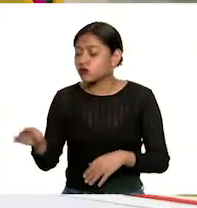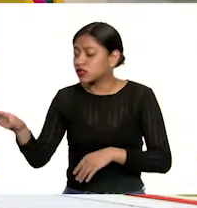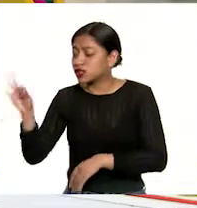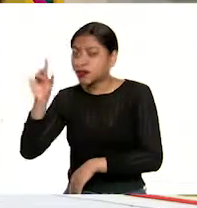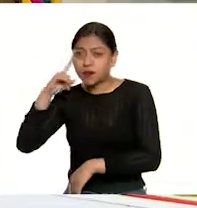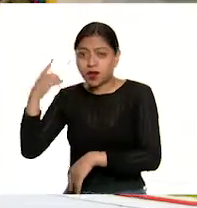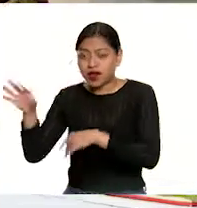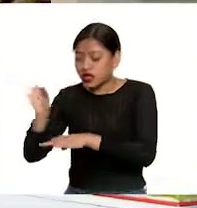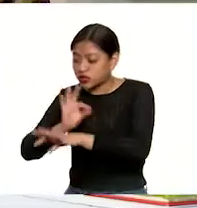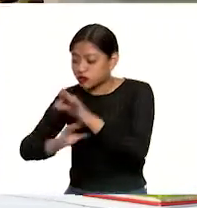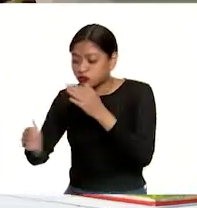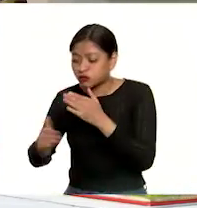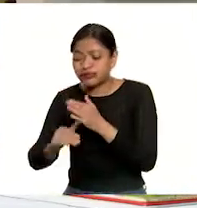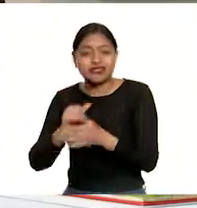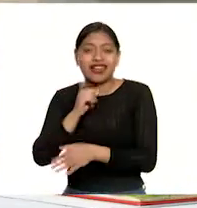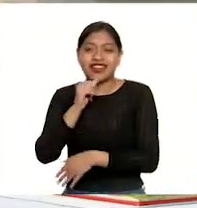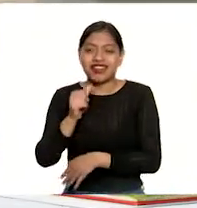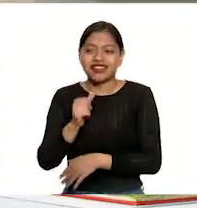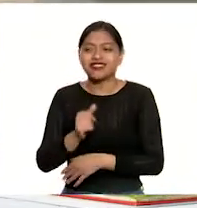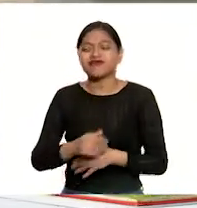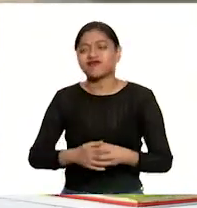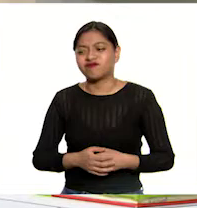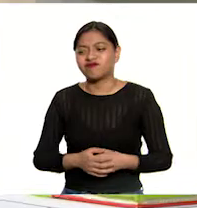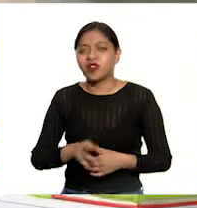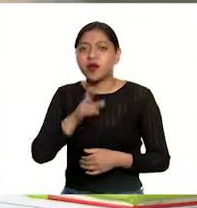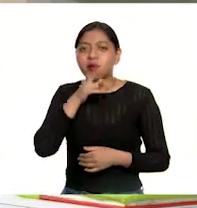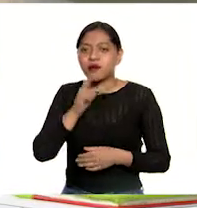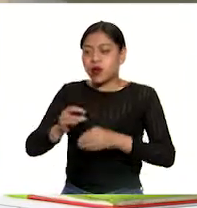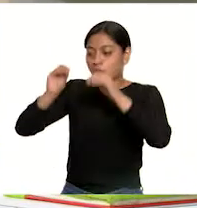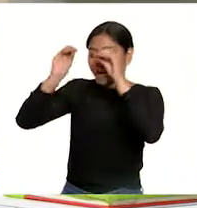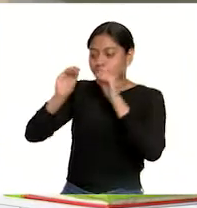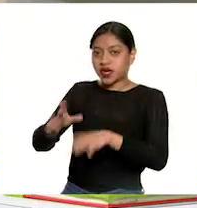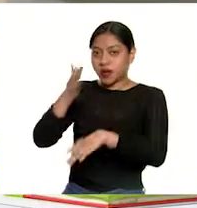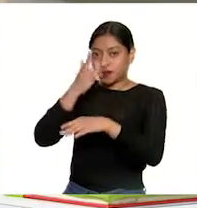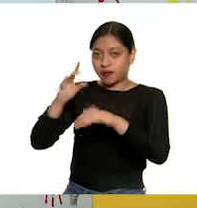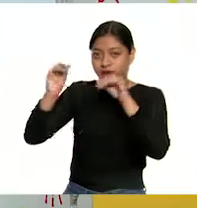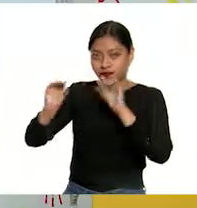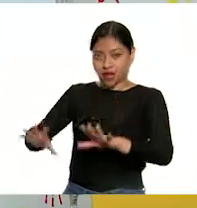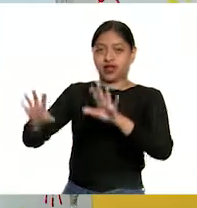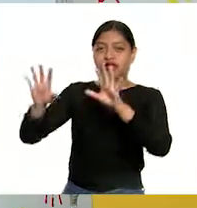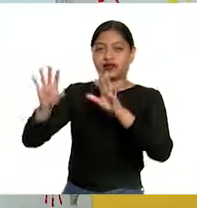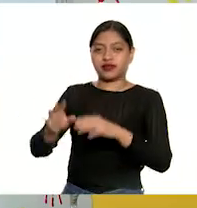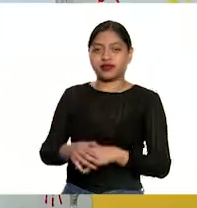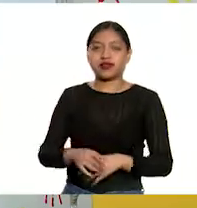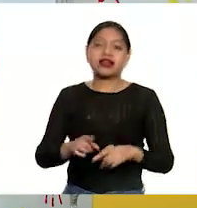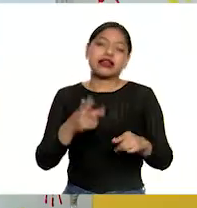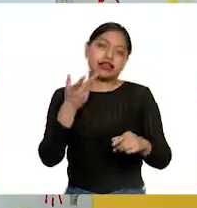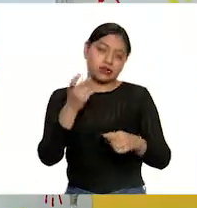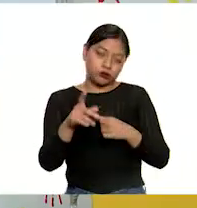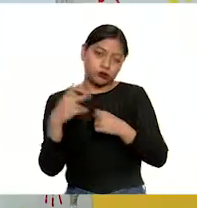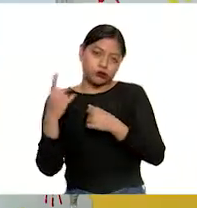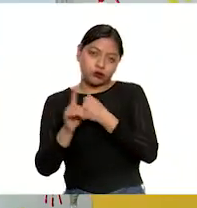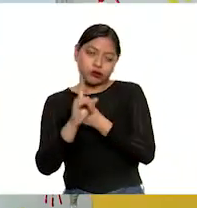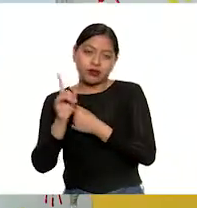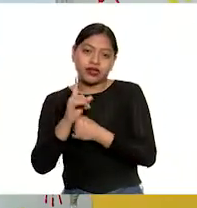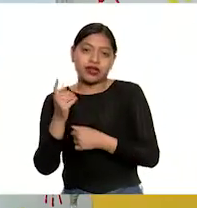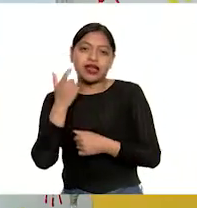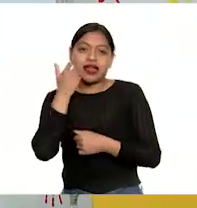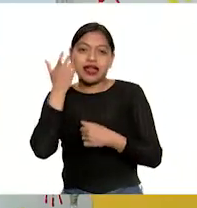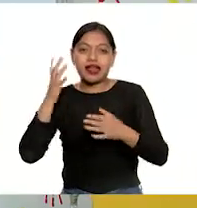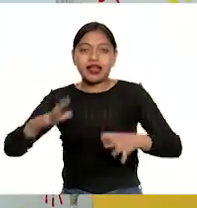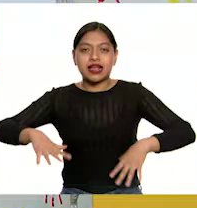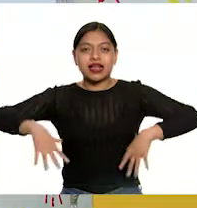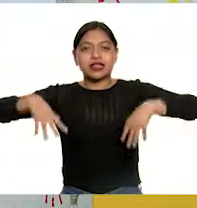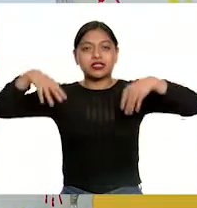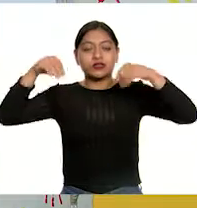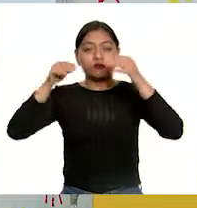en su cocina. Ah, Entonces los quería aparecer, sí que pero era un problema, eso era un problema porque ella quería tener un castillo de chocolate